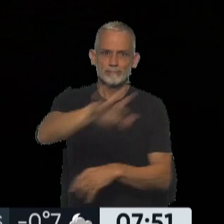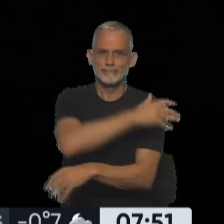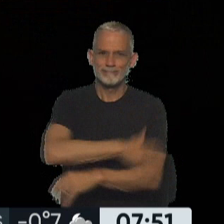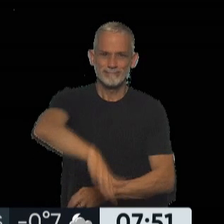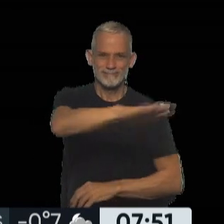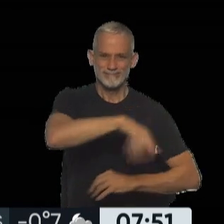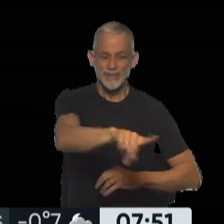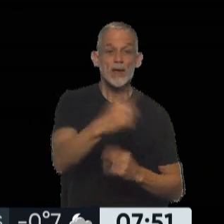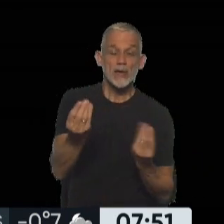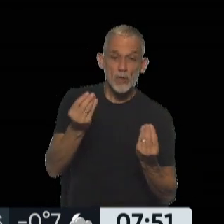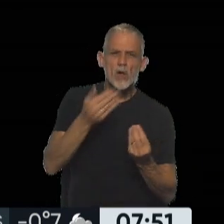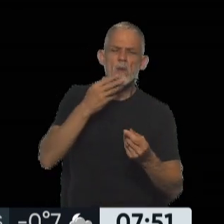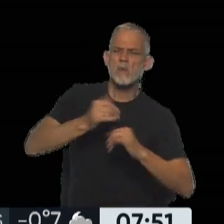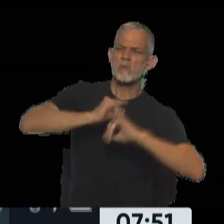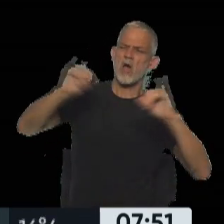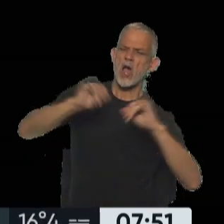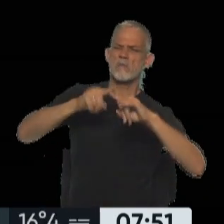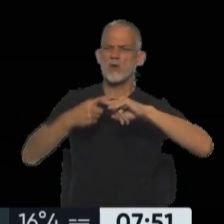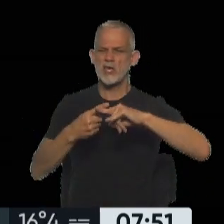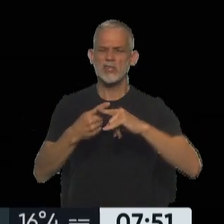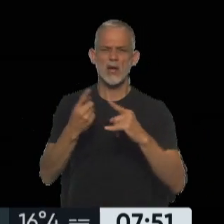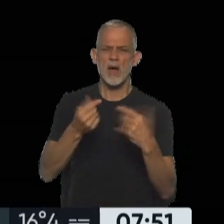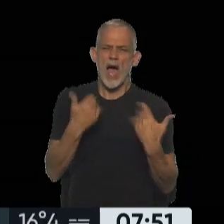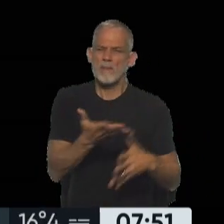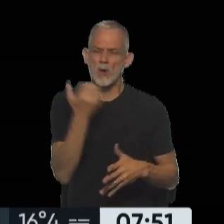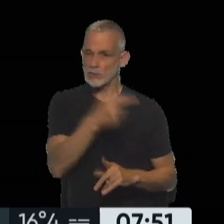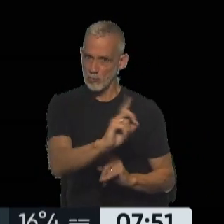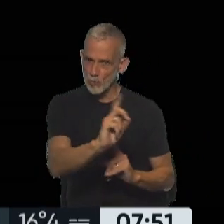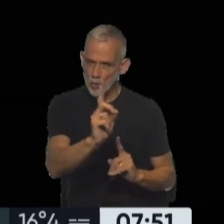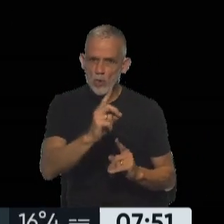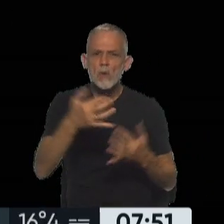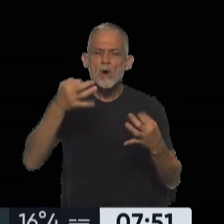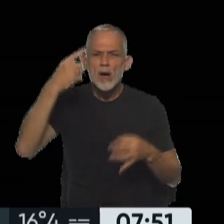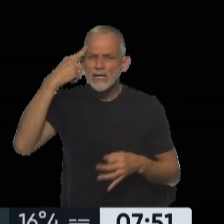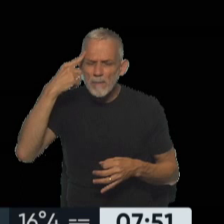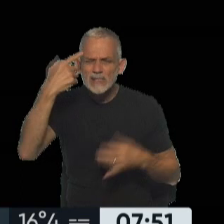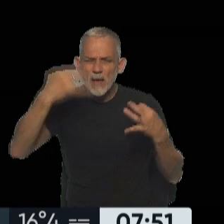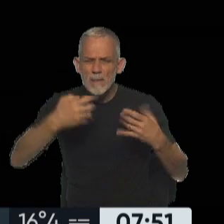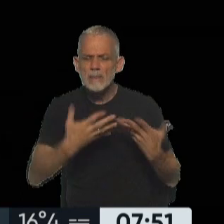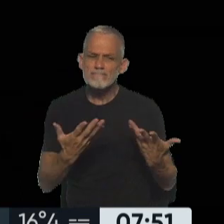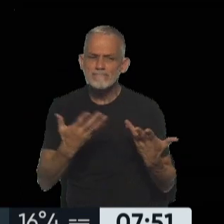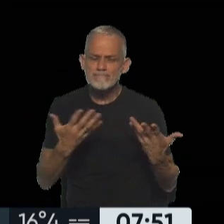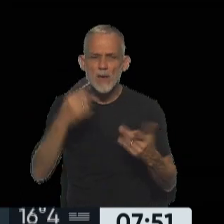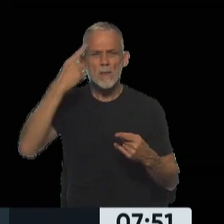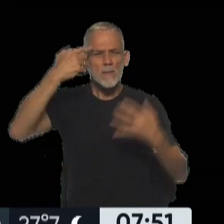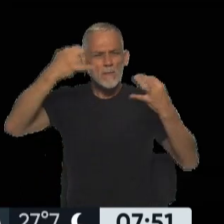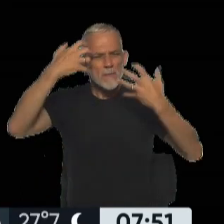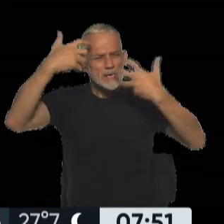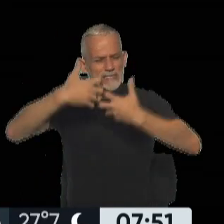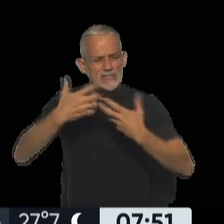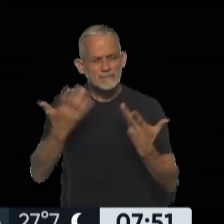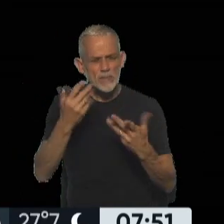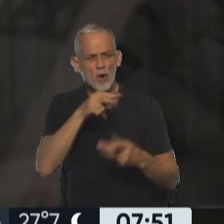y ni desde el panfleto ni desde una cuestión utilitaria sino desde la razón desde la desde la razonabilidad del